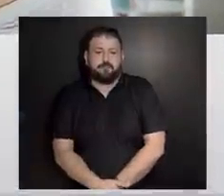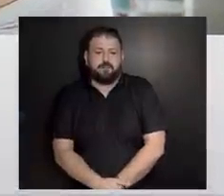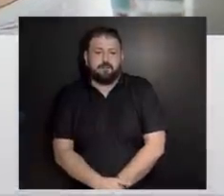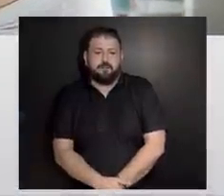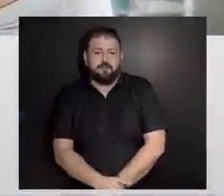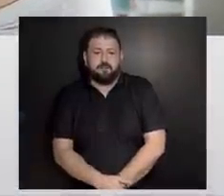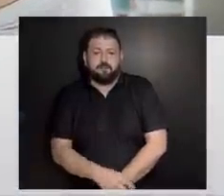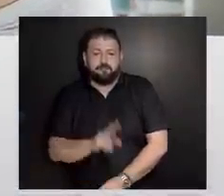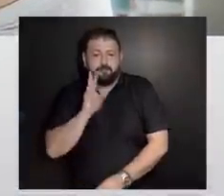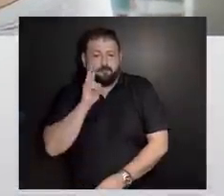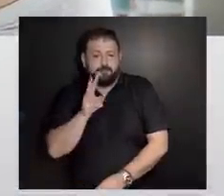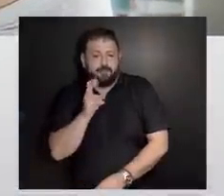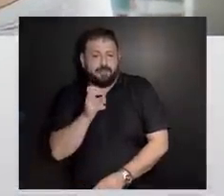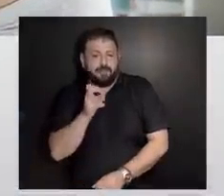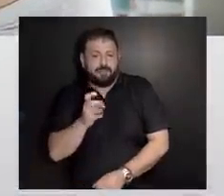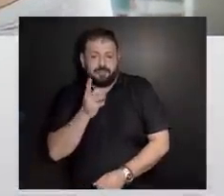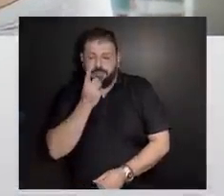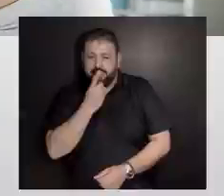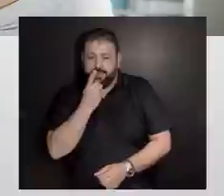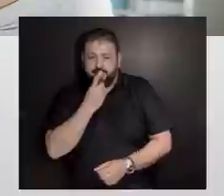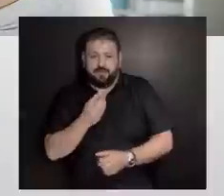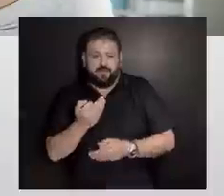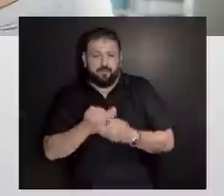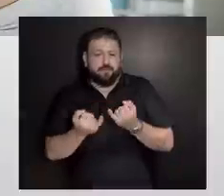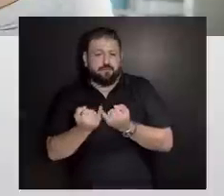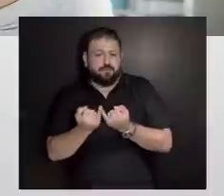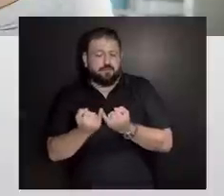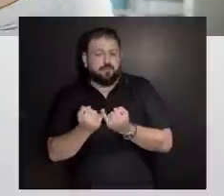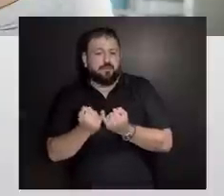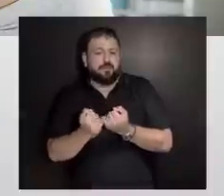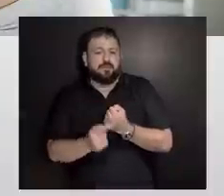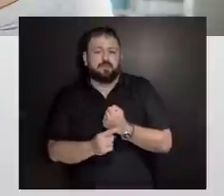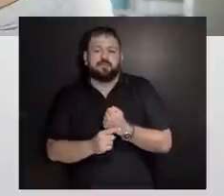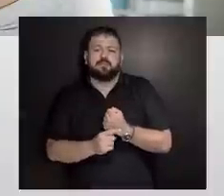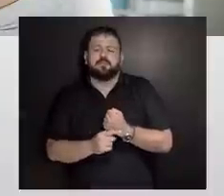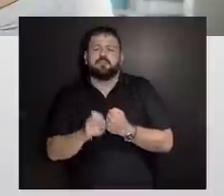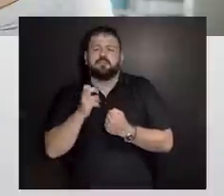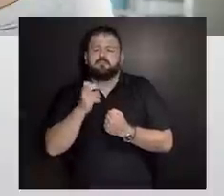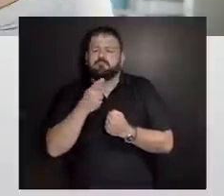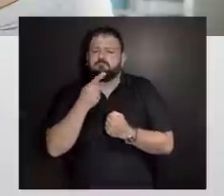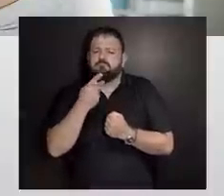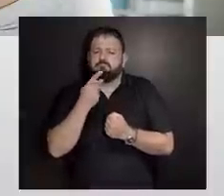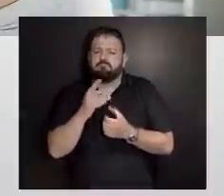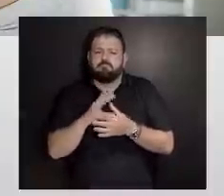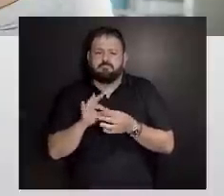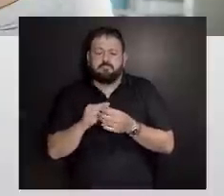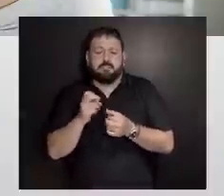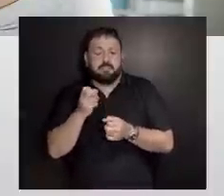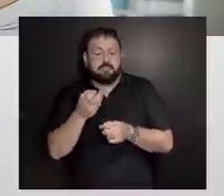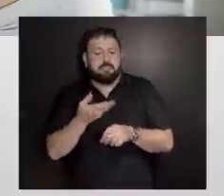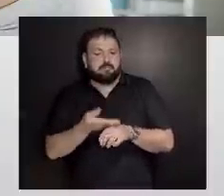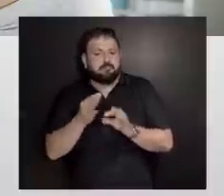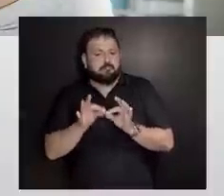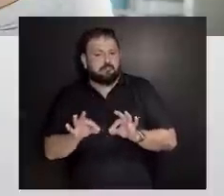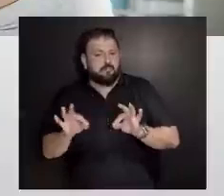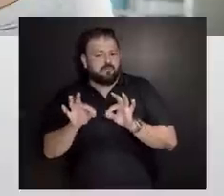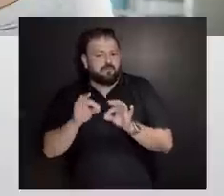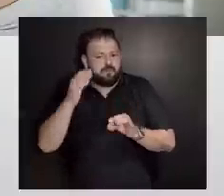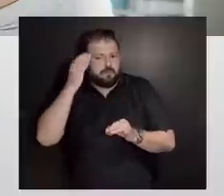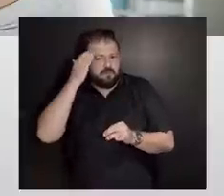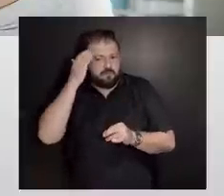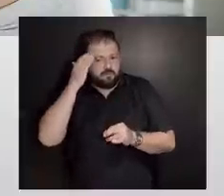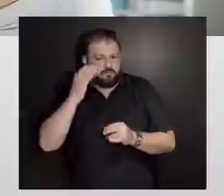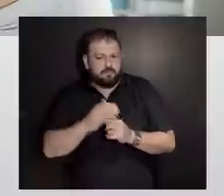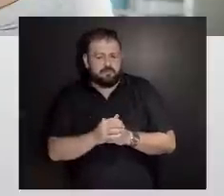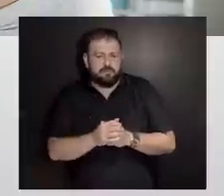Bueno, esta diabetes gestacional ya les va a hablar un poquito Mafer sobre de qué trata, por qué es importante conocerla. Pues no sé, Mafer,